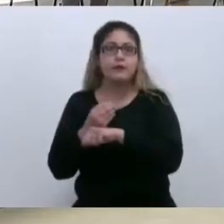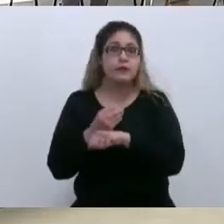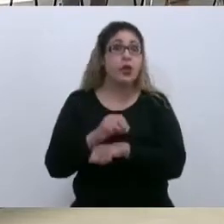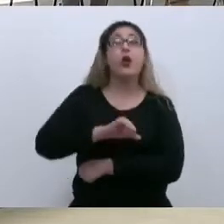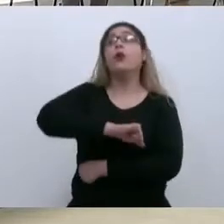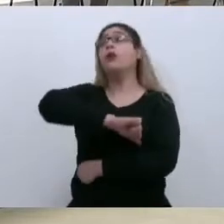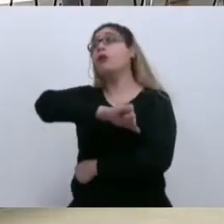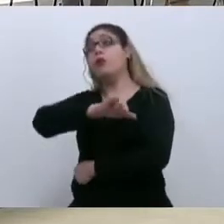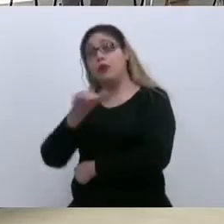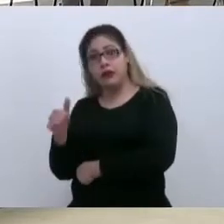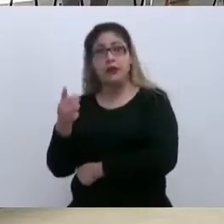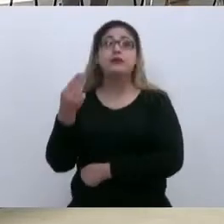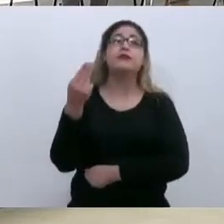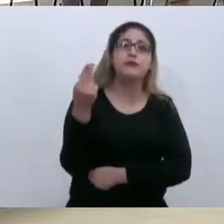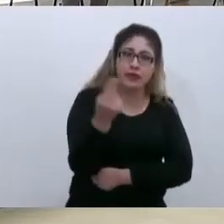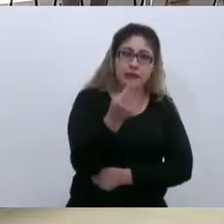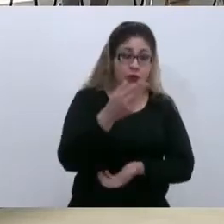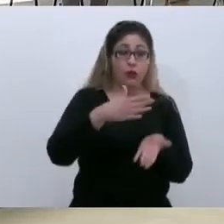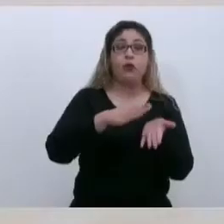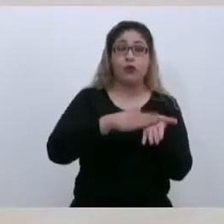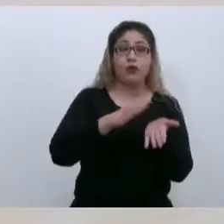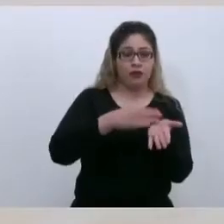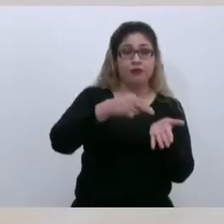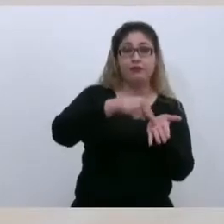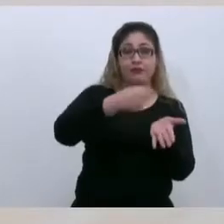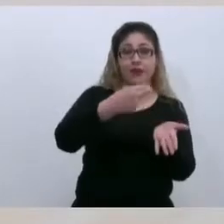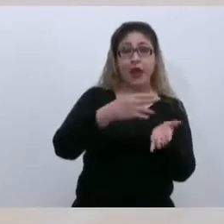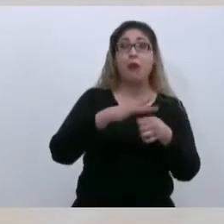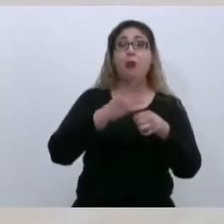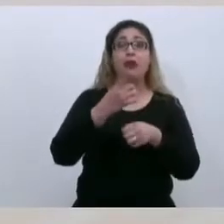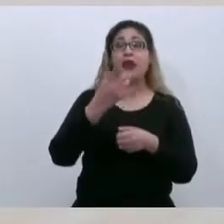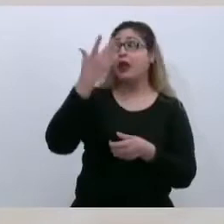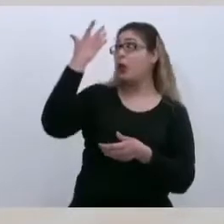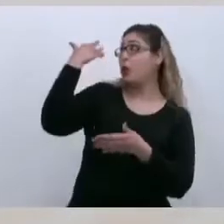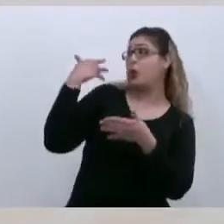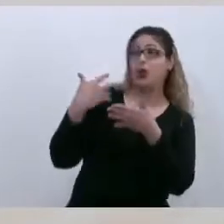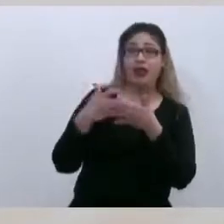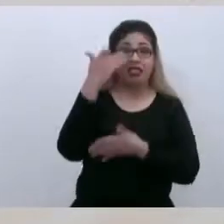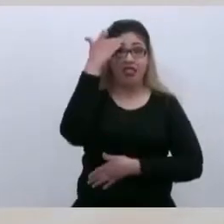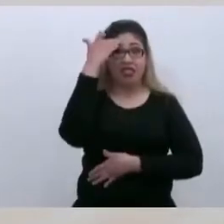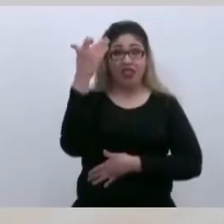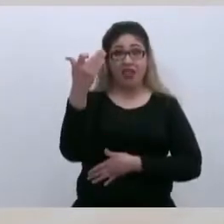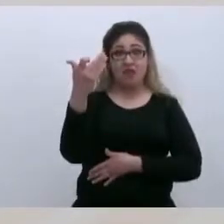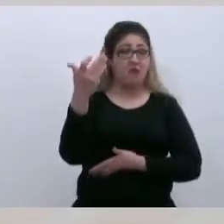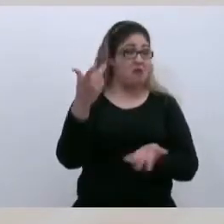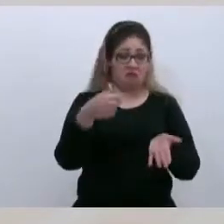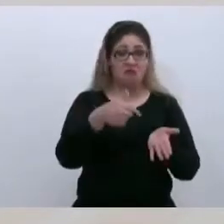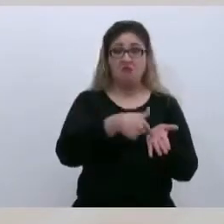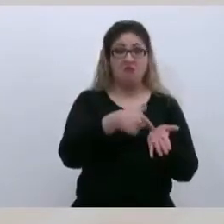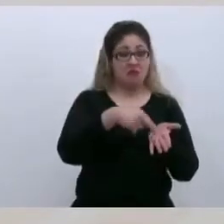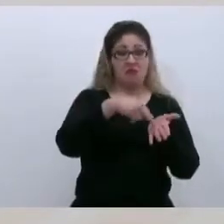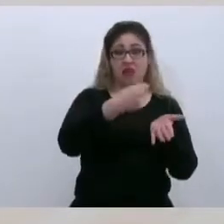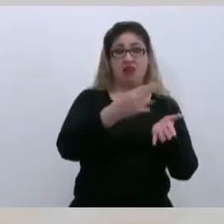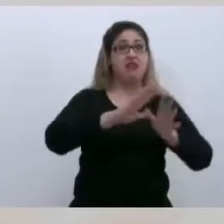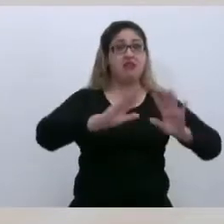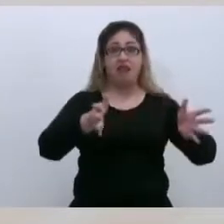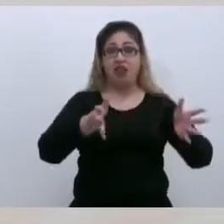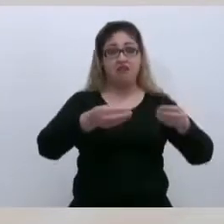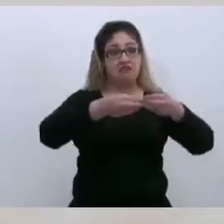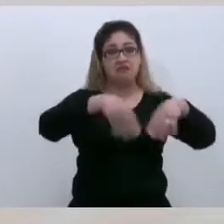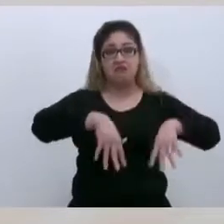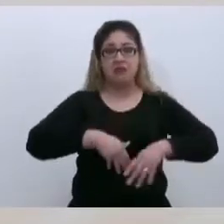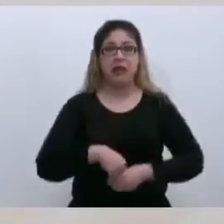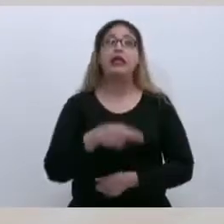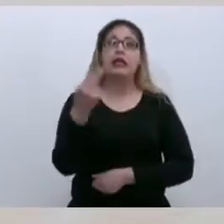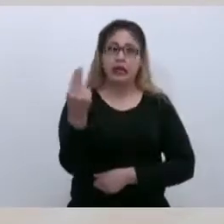que rescindir los contratos o se hicieron terminaciones anticipadas. Y esto fue muy importante haberlo tenido